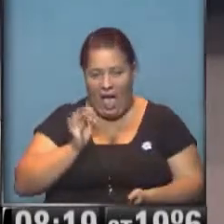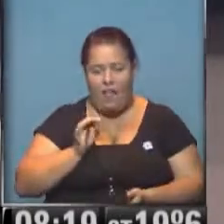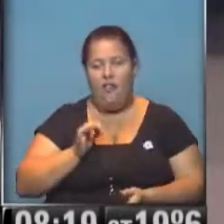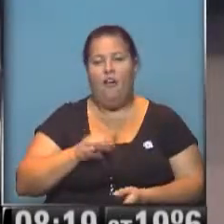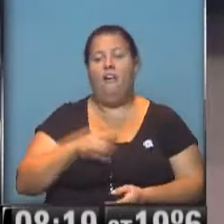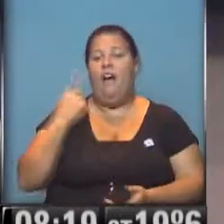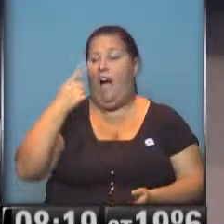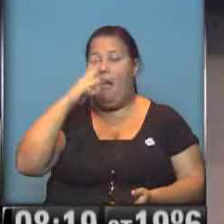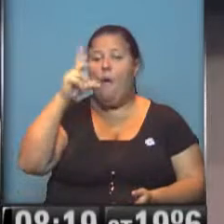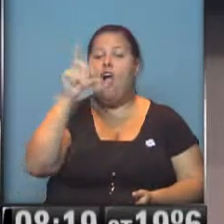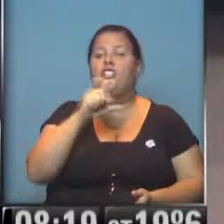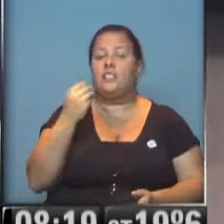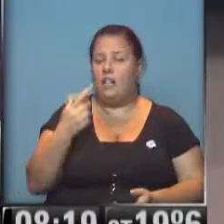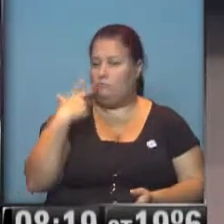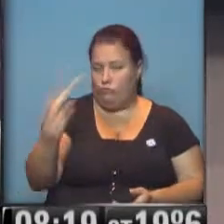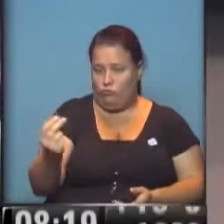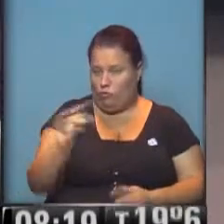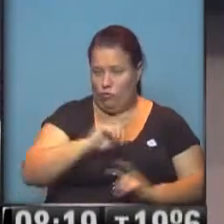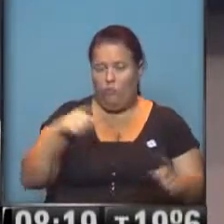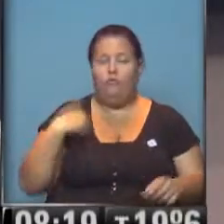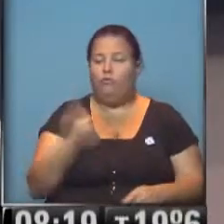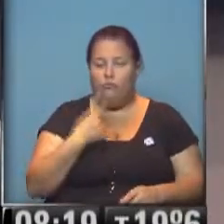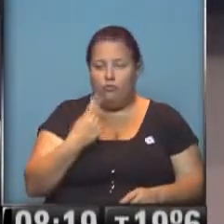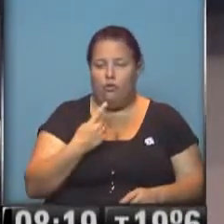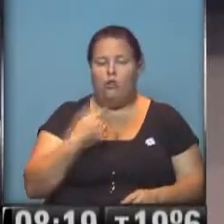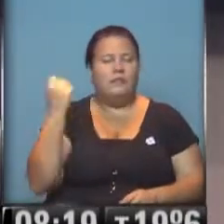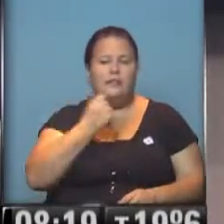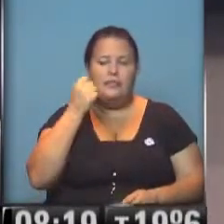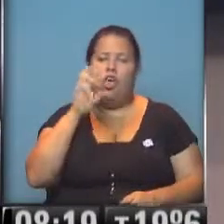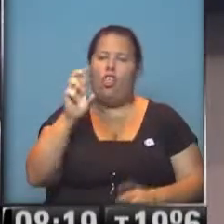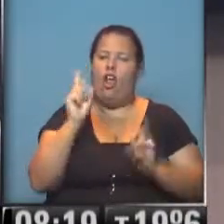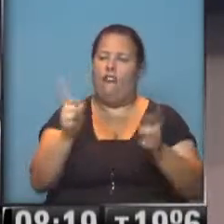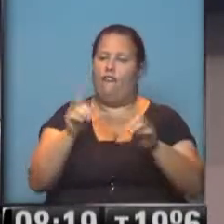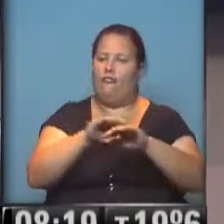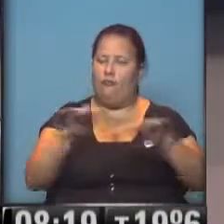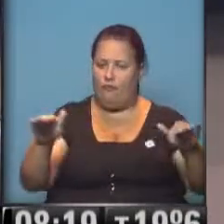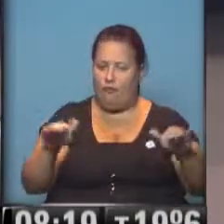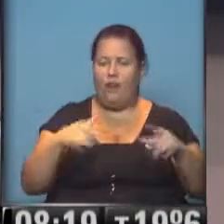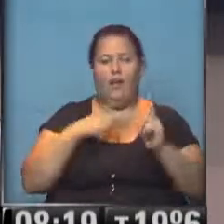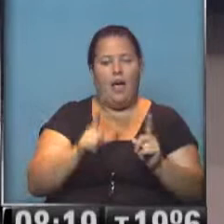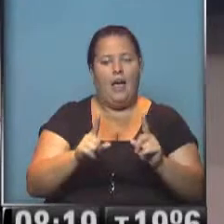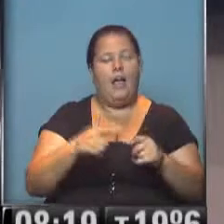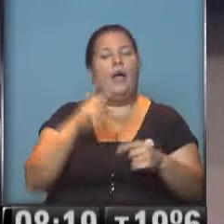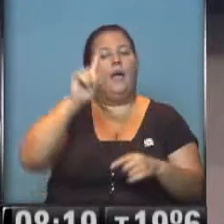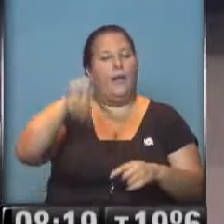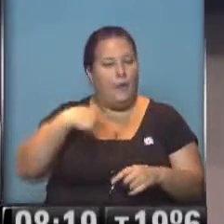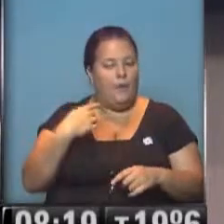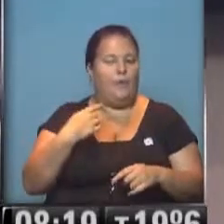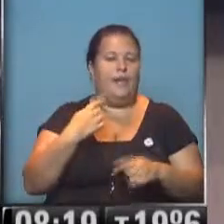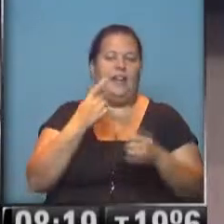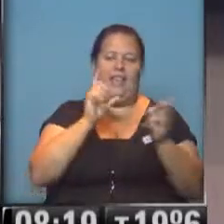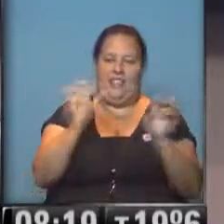la respuesta al banco central dijo no nosotros jugamos a que el dólar se va a mantener acá y con esto vamos a hacer de